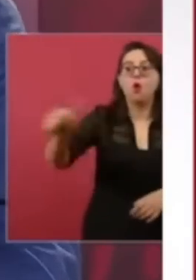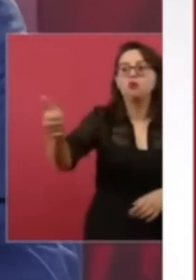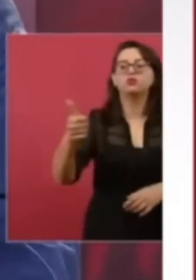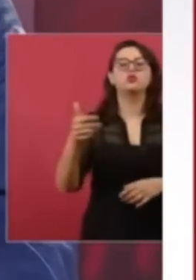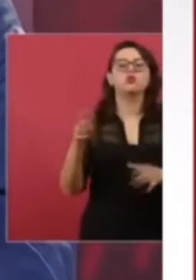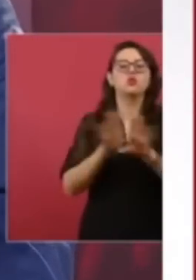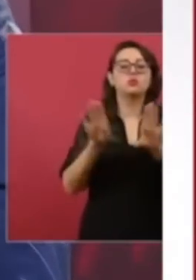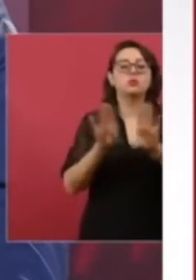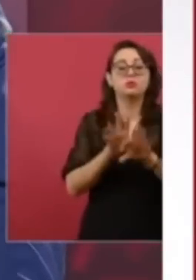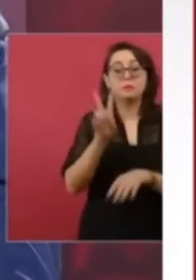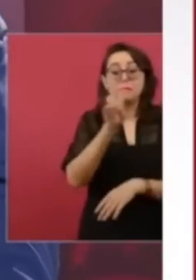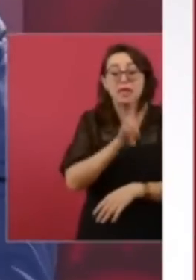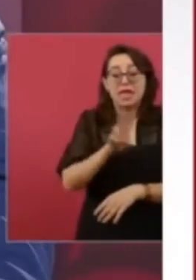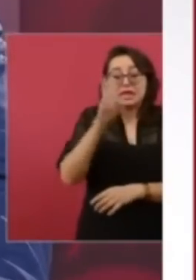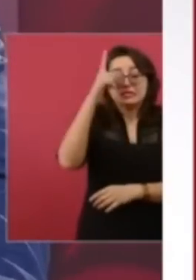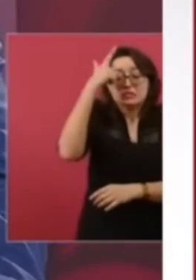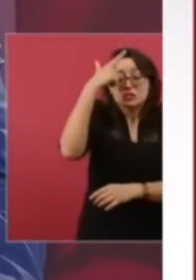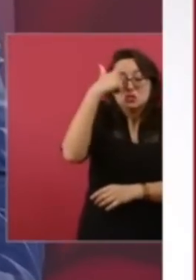sábado en la mañana,